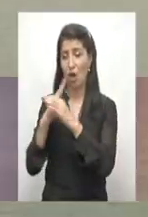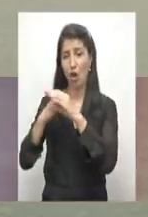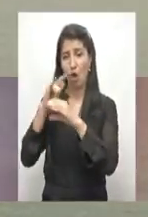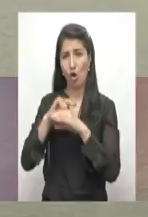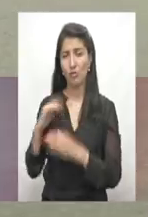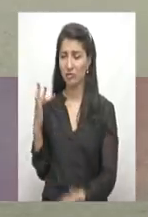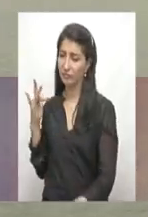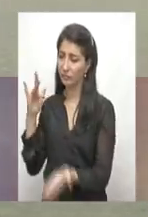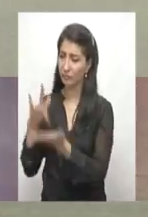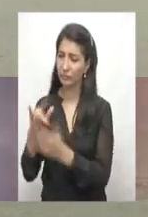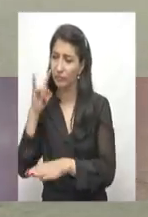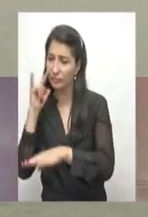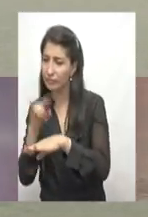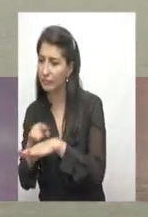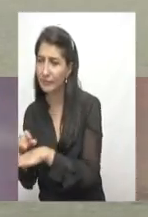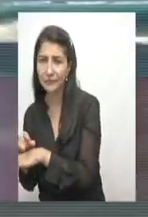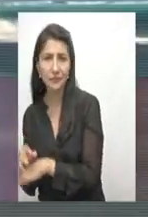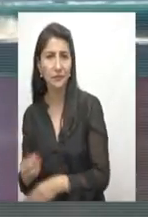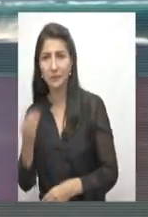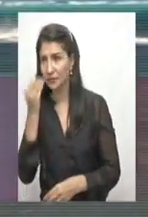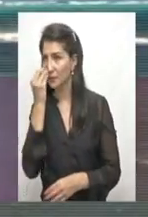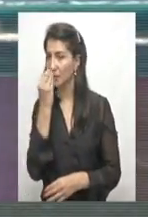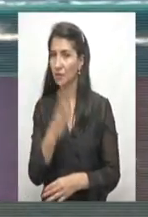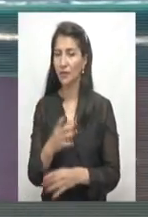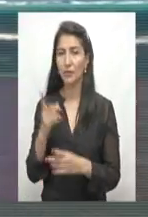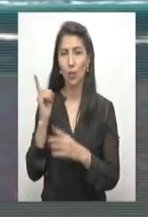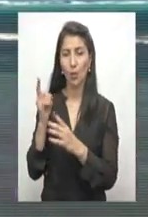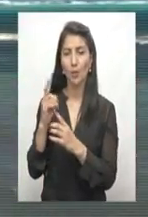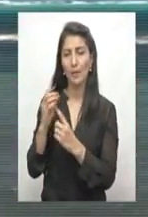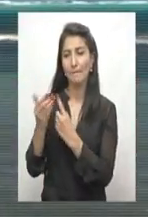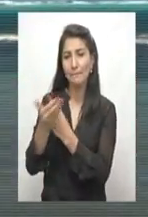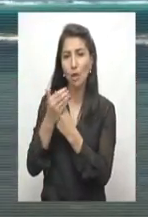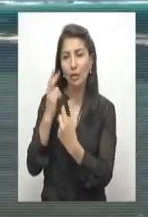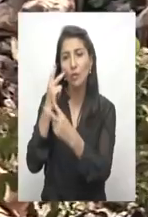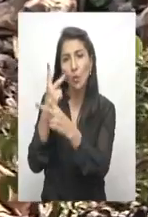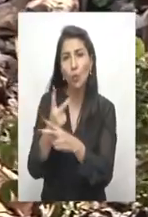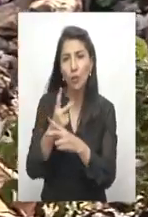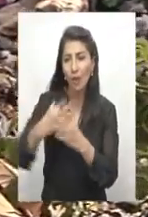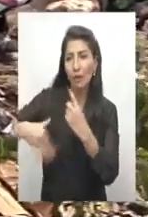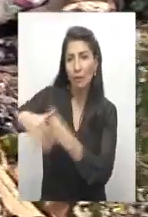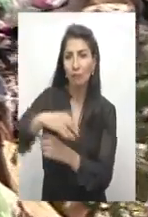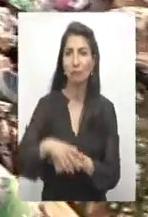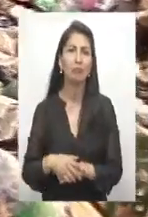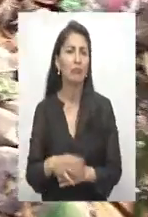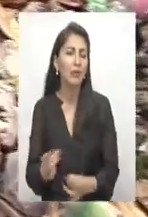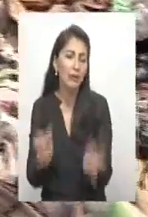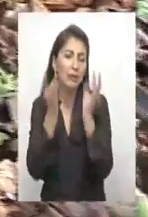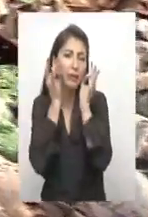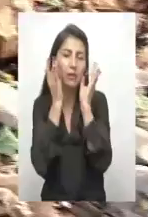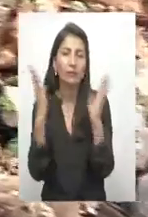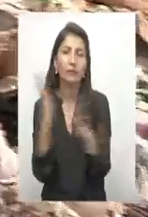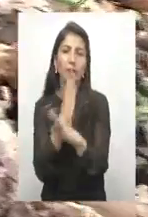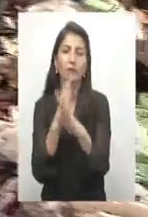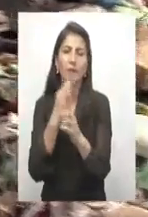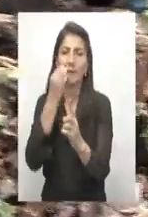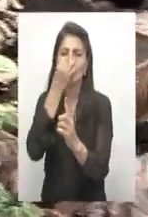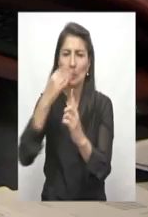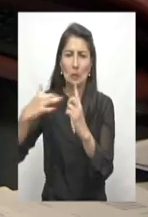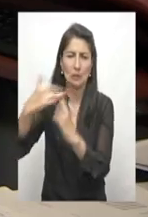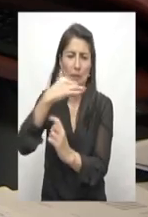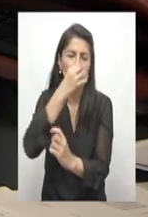Contraloría en una auditoría de cumplimiento a las medidas de protección de este ecosistema, existen graves problemas de